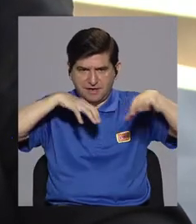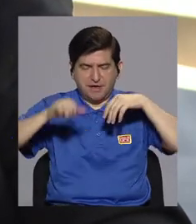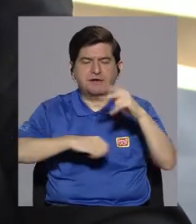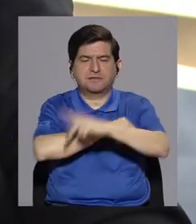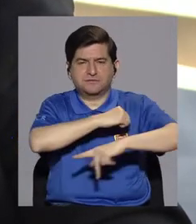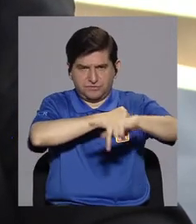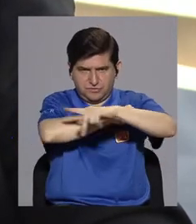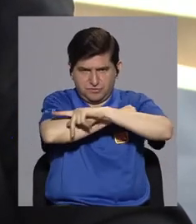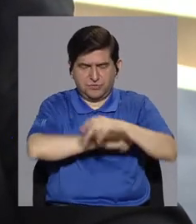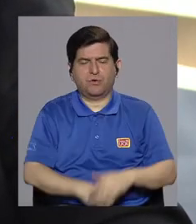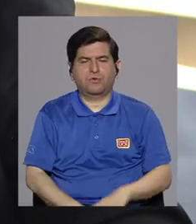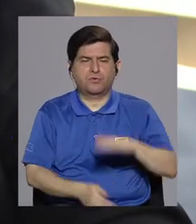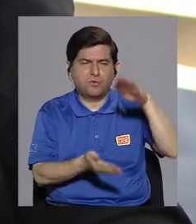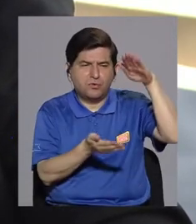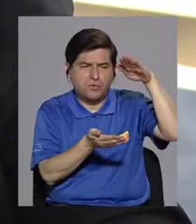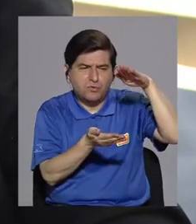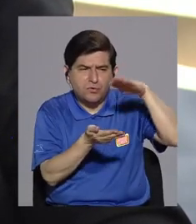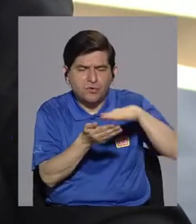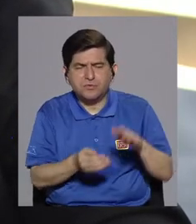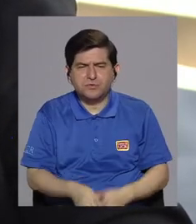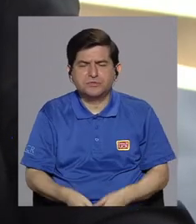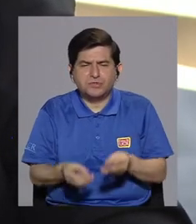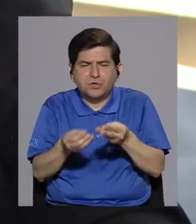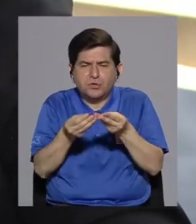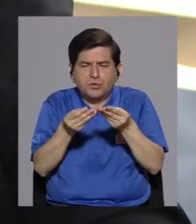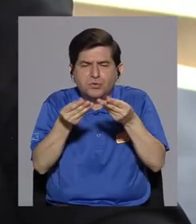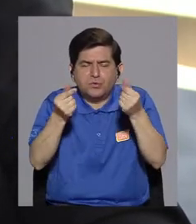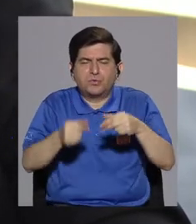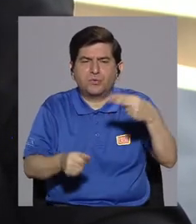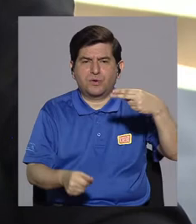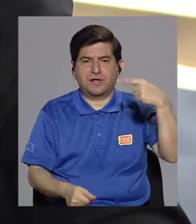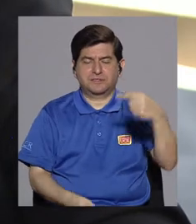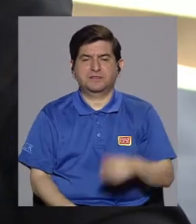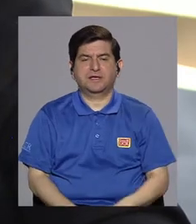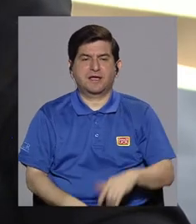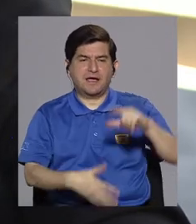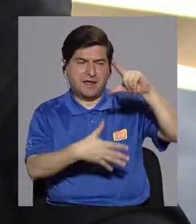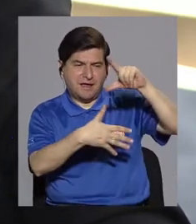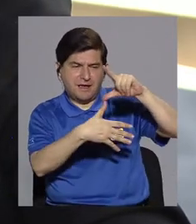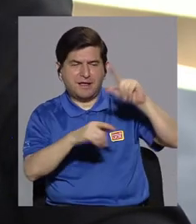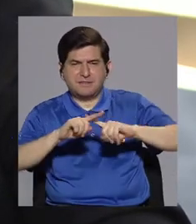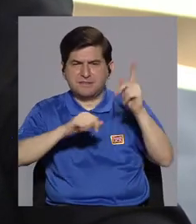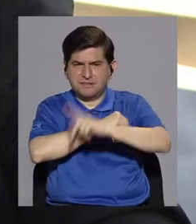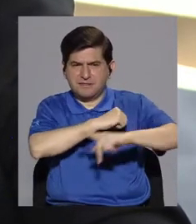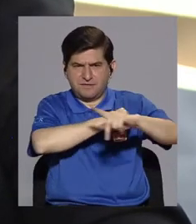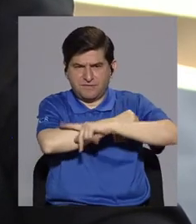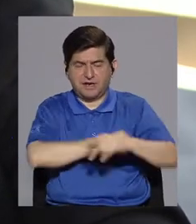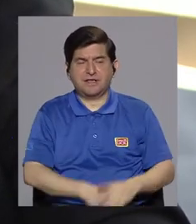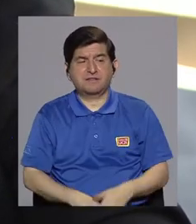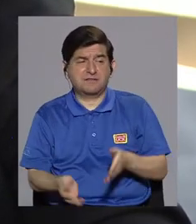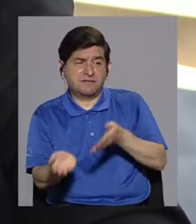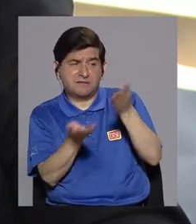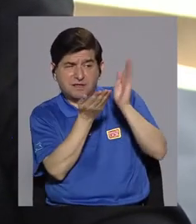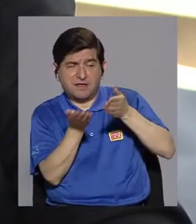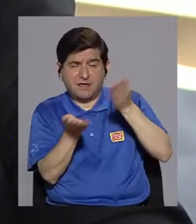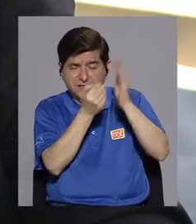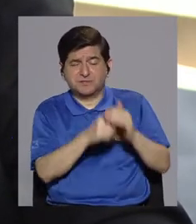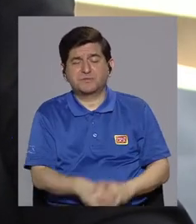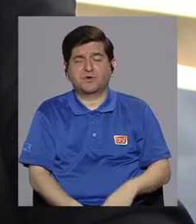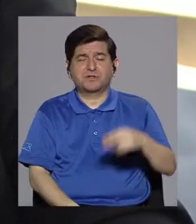de los países para reducir las emisiones de mercurio. América Latina y muchos países latinoamericanos son exportadores de